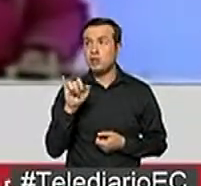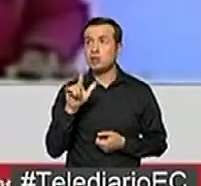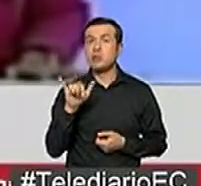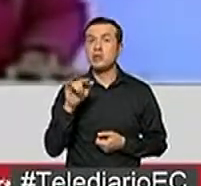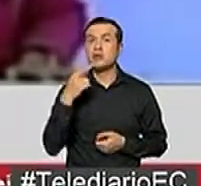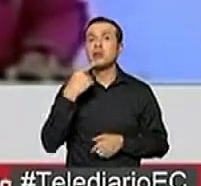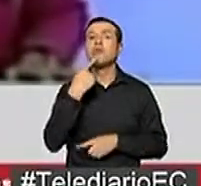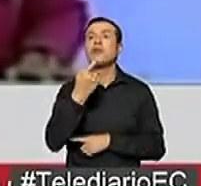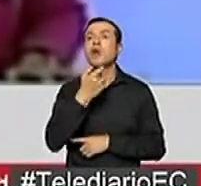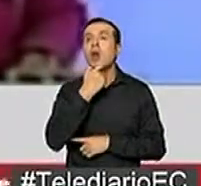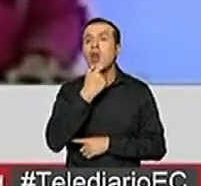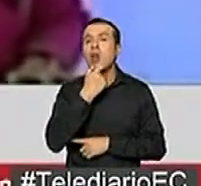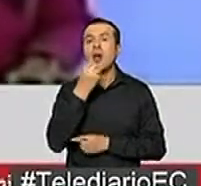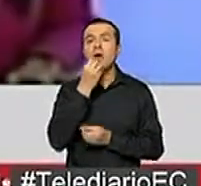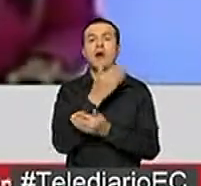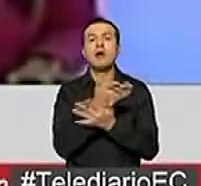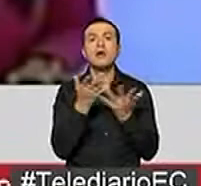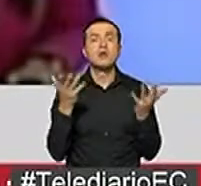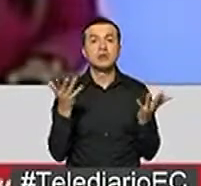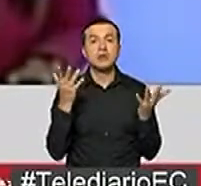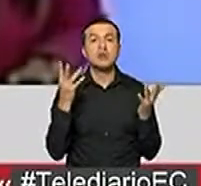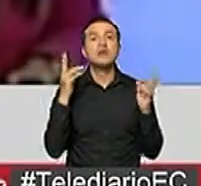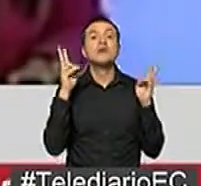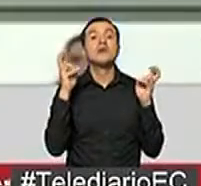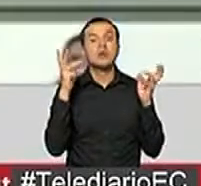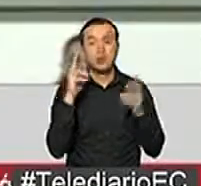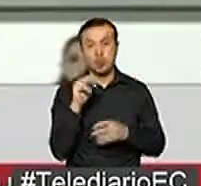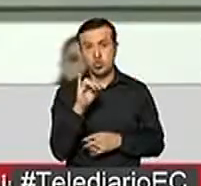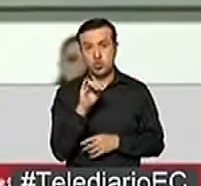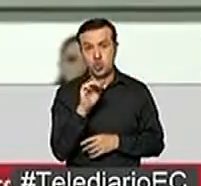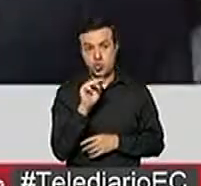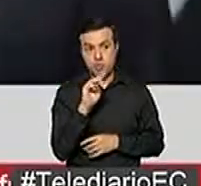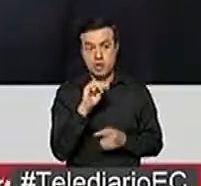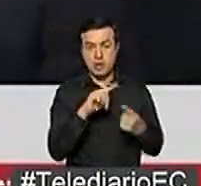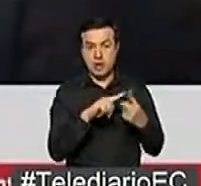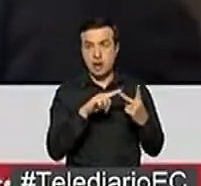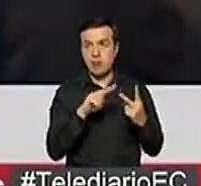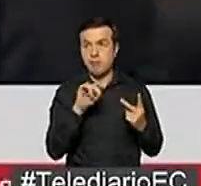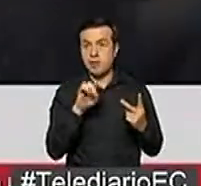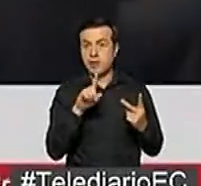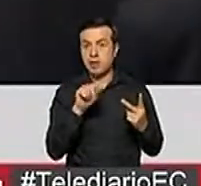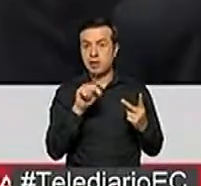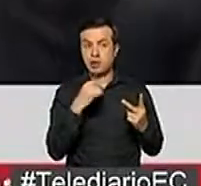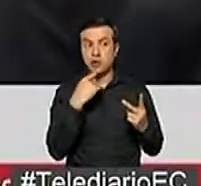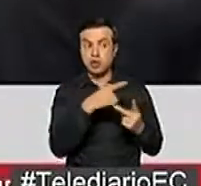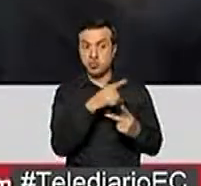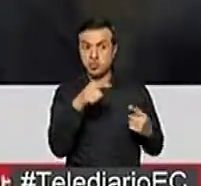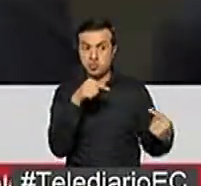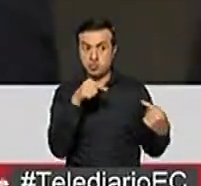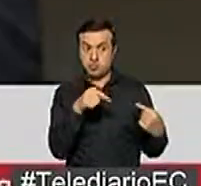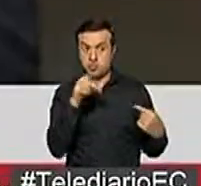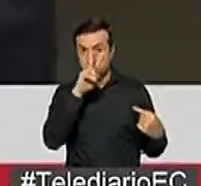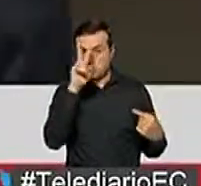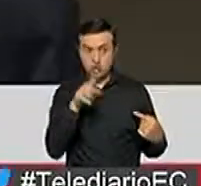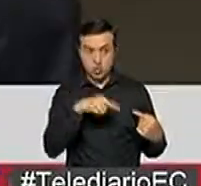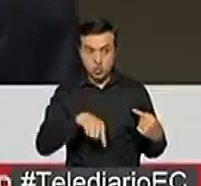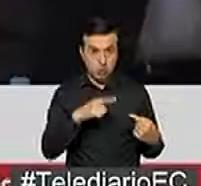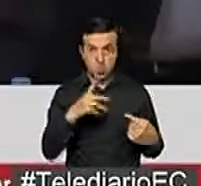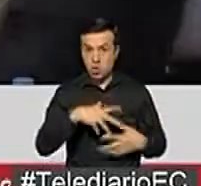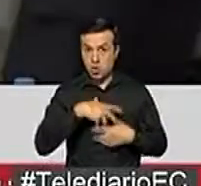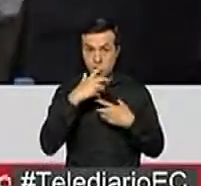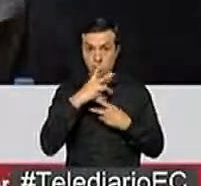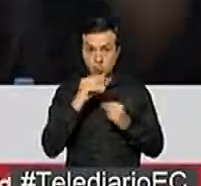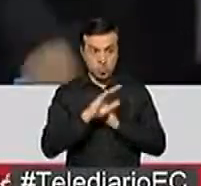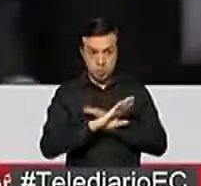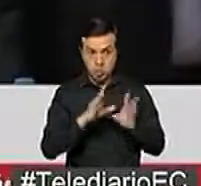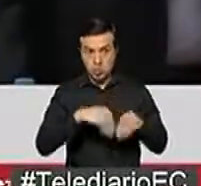presentara un audio ante los medios estatales en el que supuestamente Newman y Avendaño señalaban que si la oposición venezolana dejaba de reclamar el